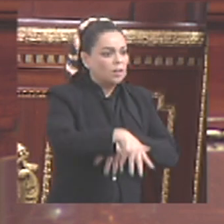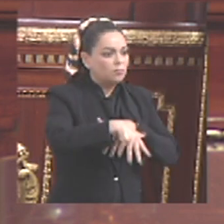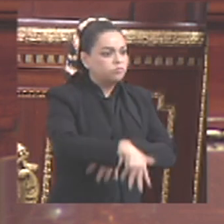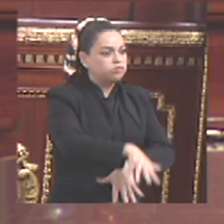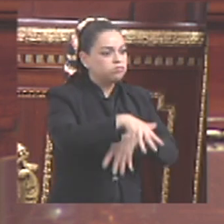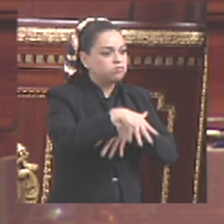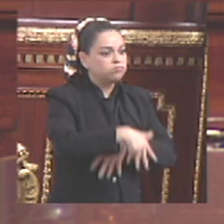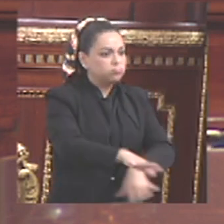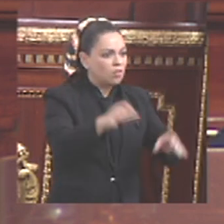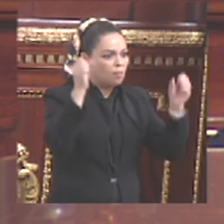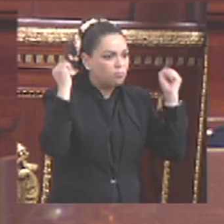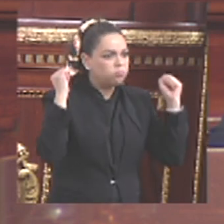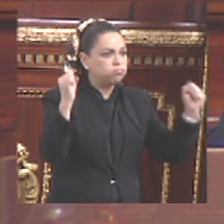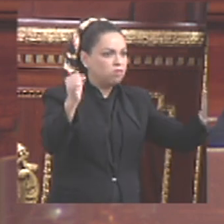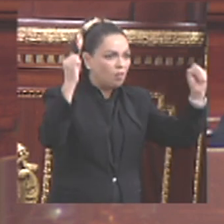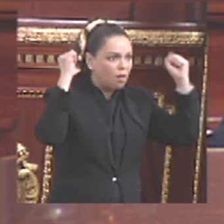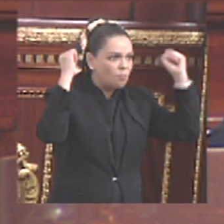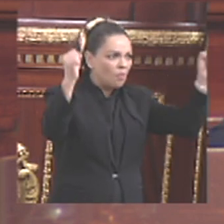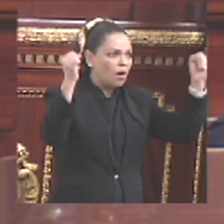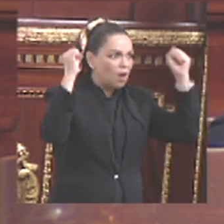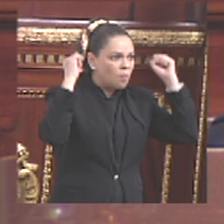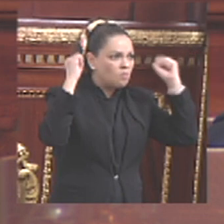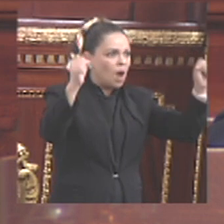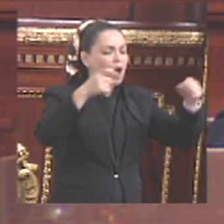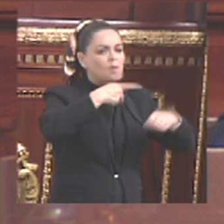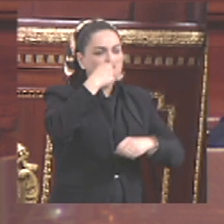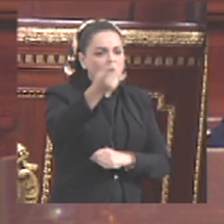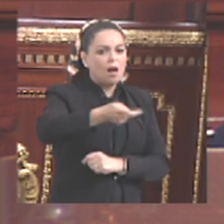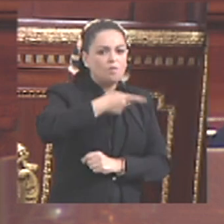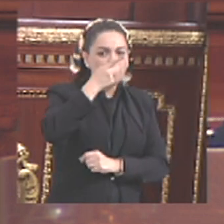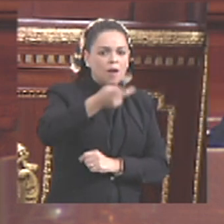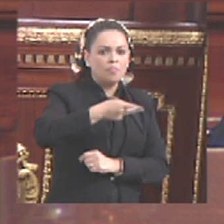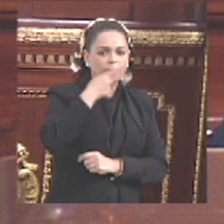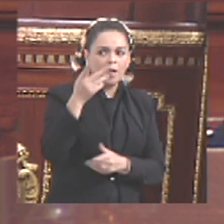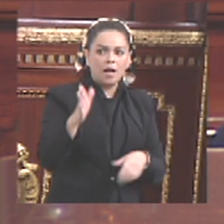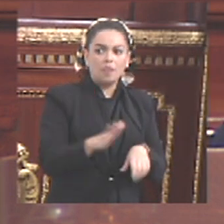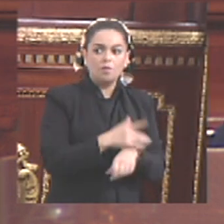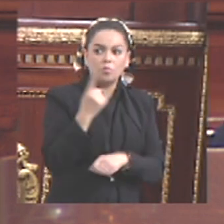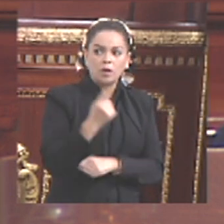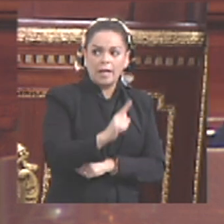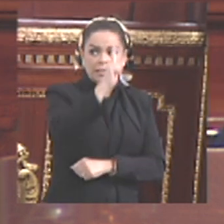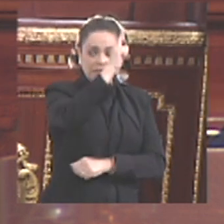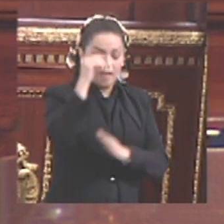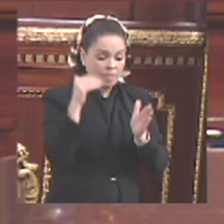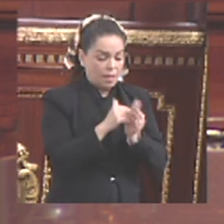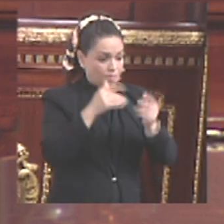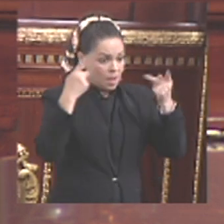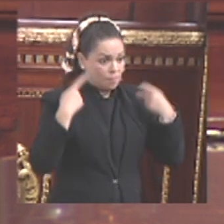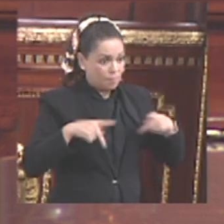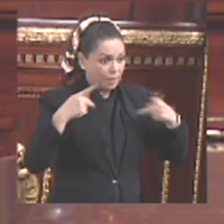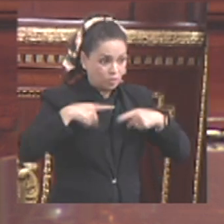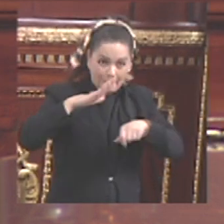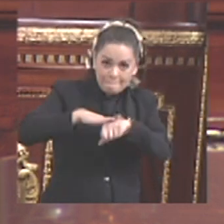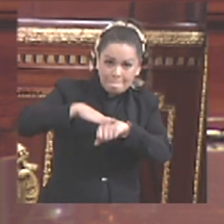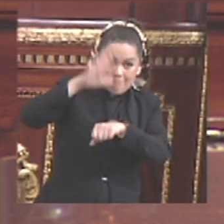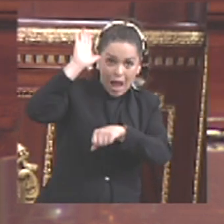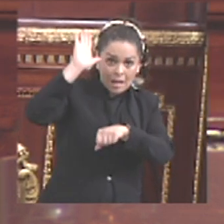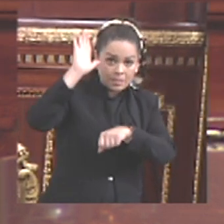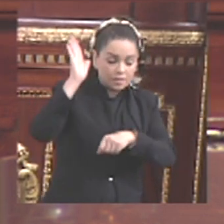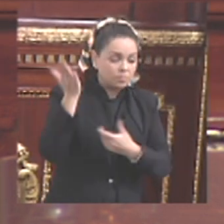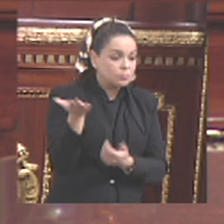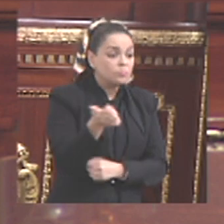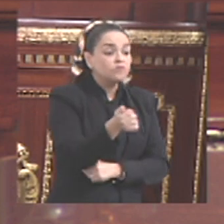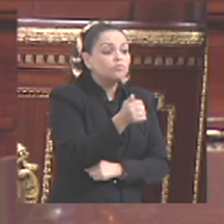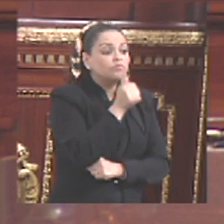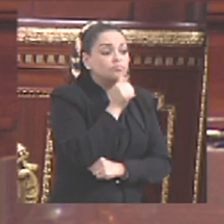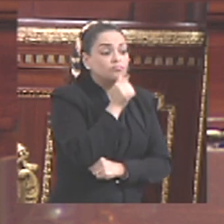señalar que hay más de 7,000 habitantes de la capital que hoy